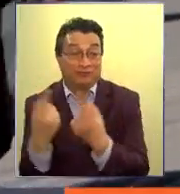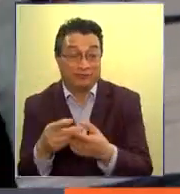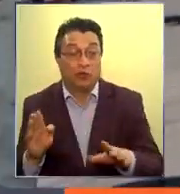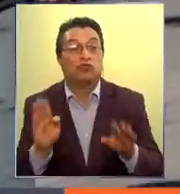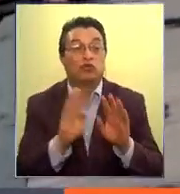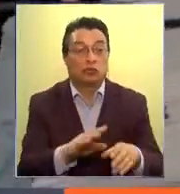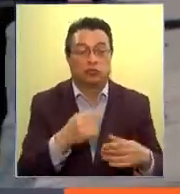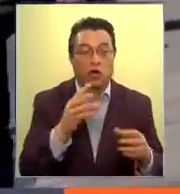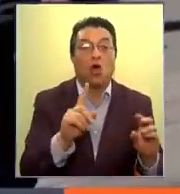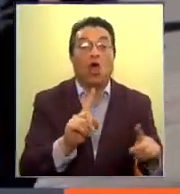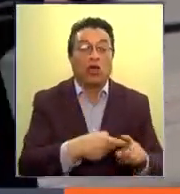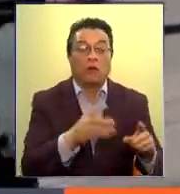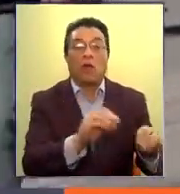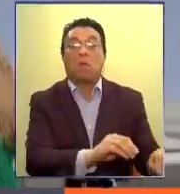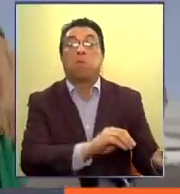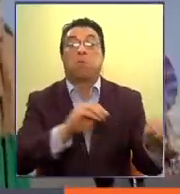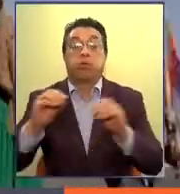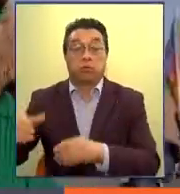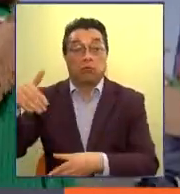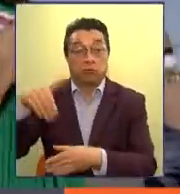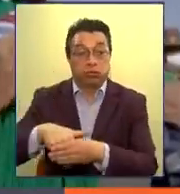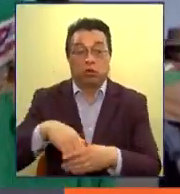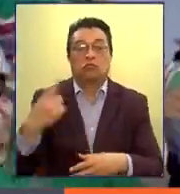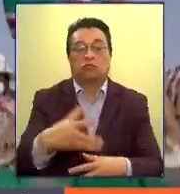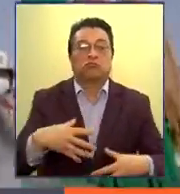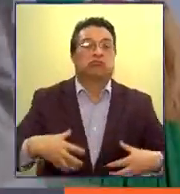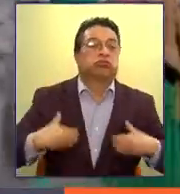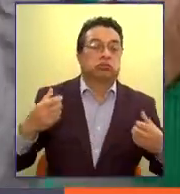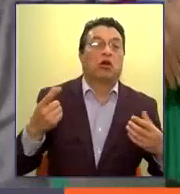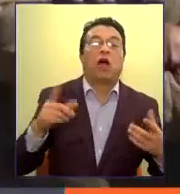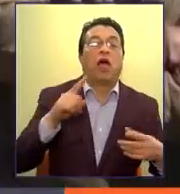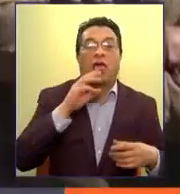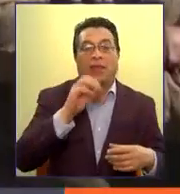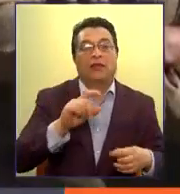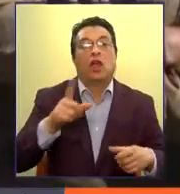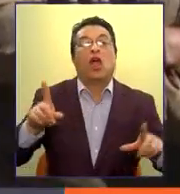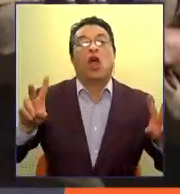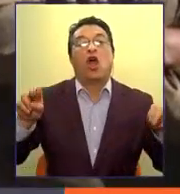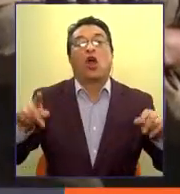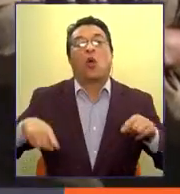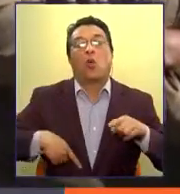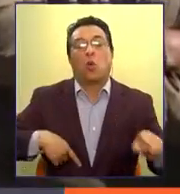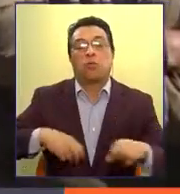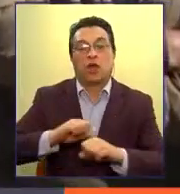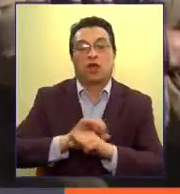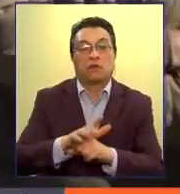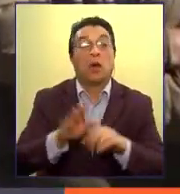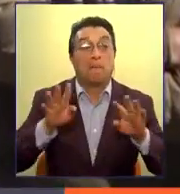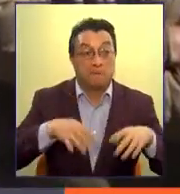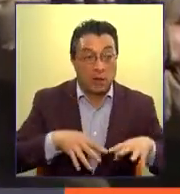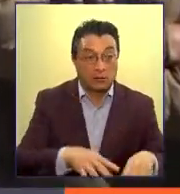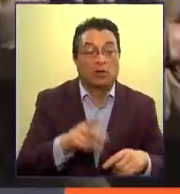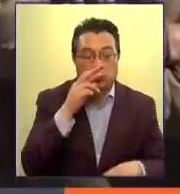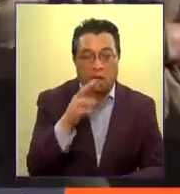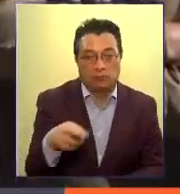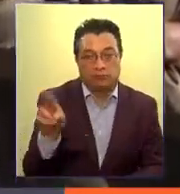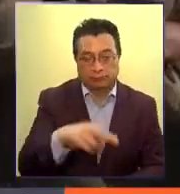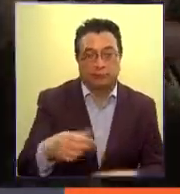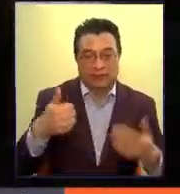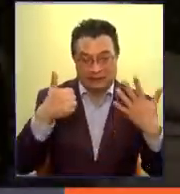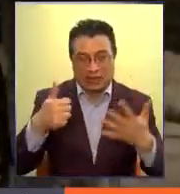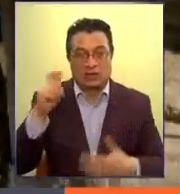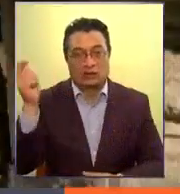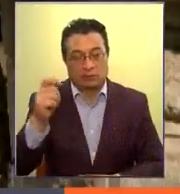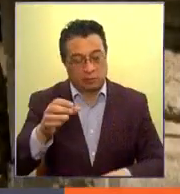nueva postergación de las elecciones generales por el coronavirus. Estamos en marcha hasta que se ratifiquen las elecciones del 6 de